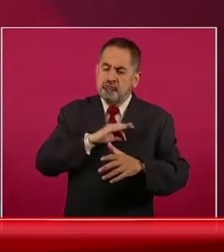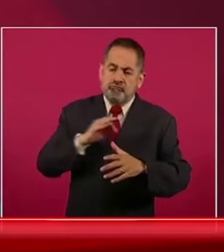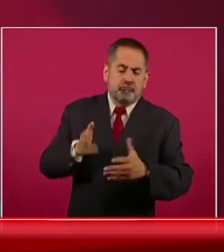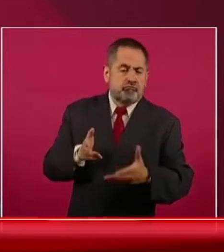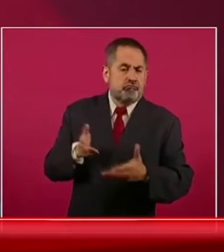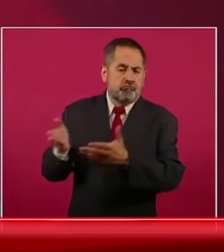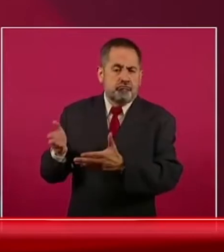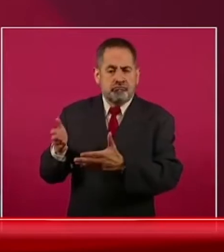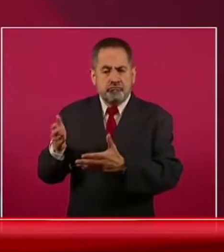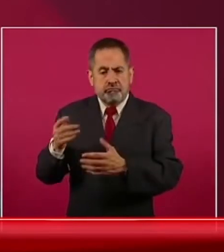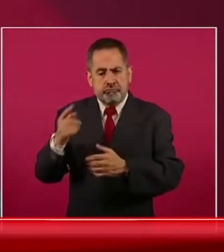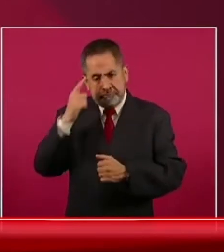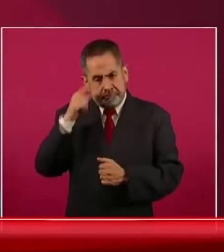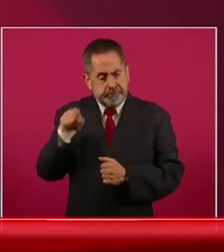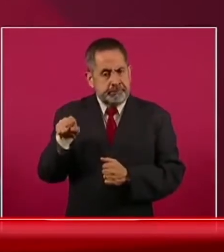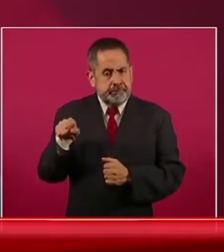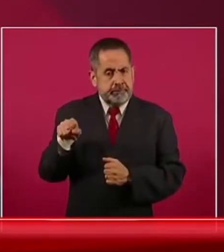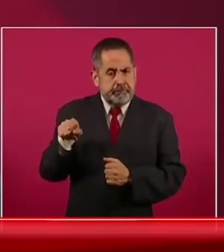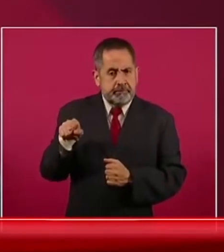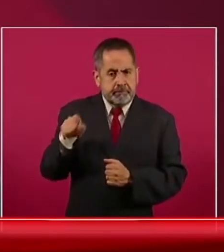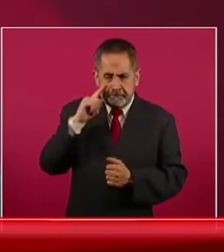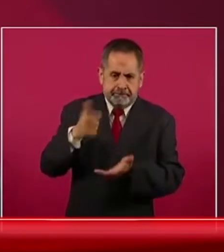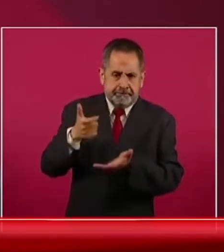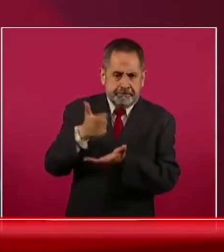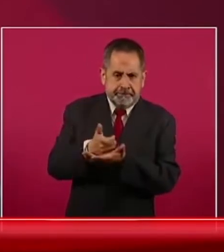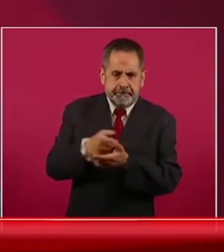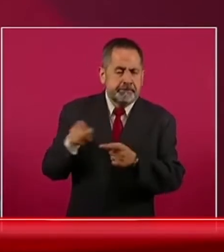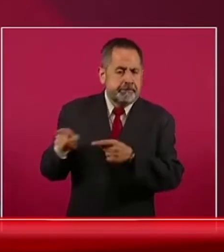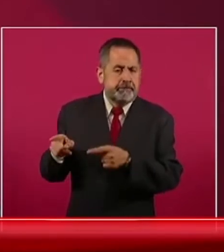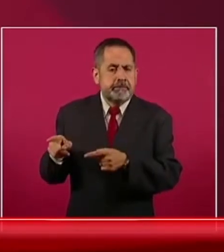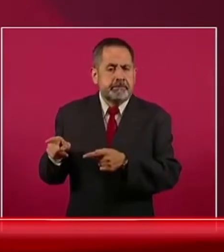dispuestos a pagar